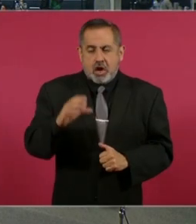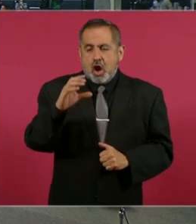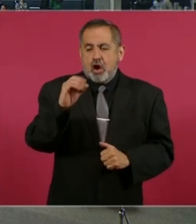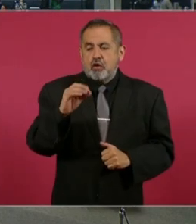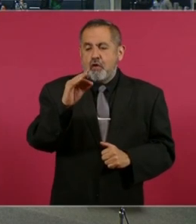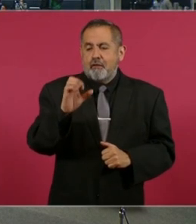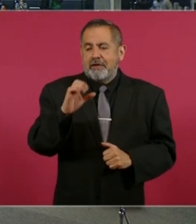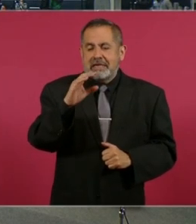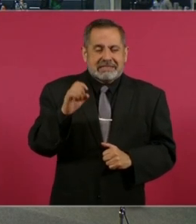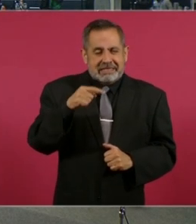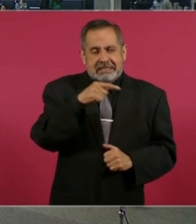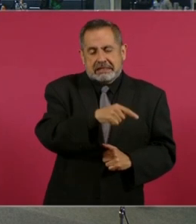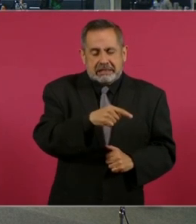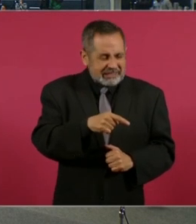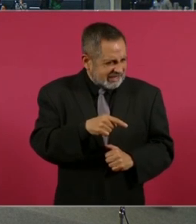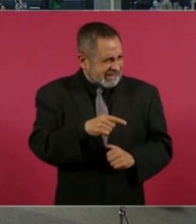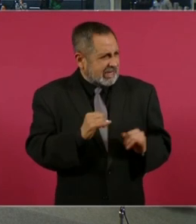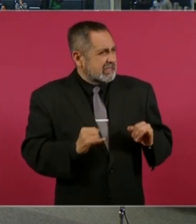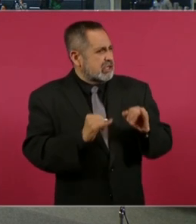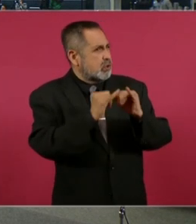COFECE.